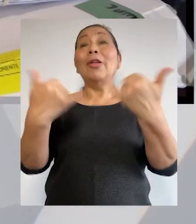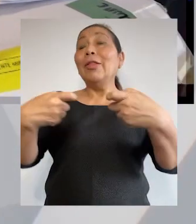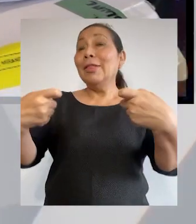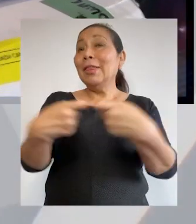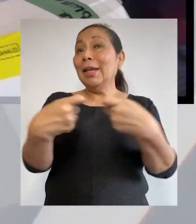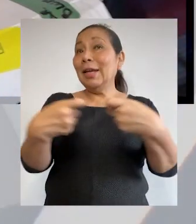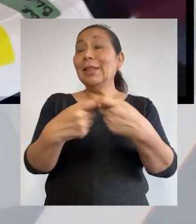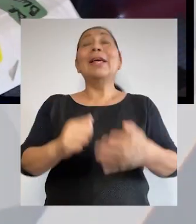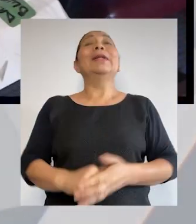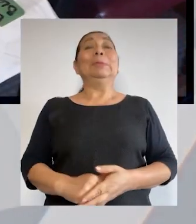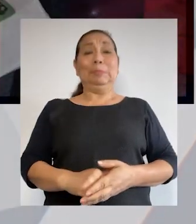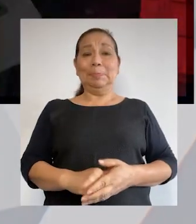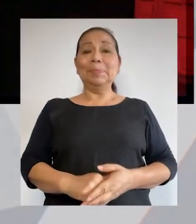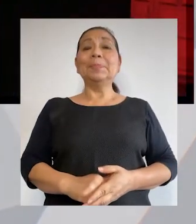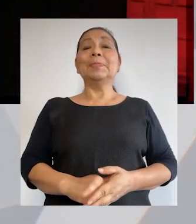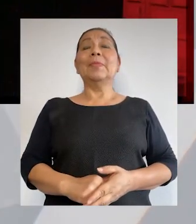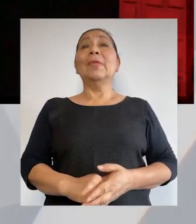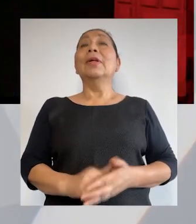Constitucional.